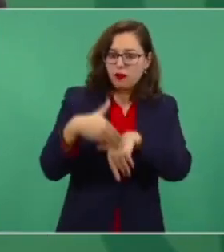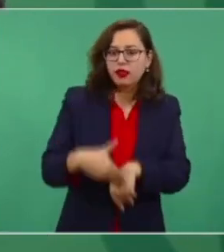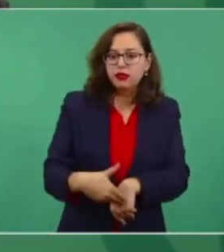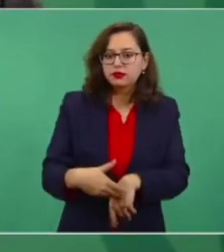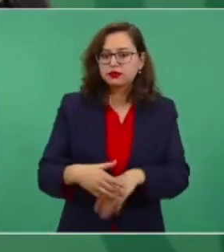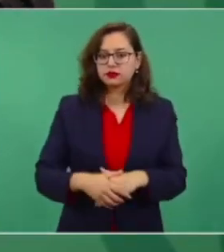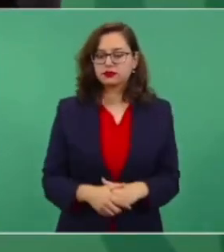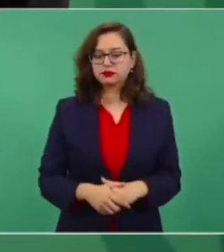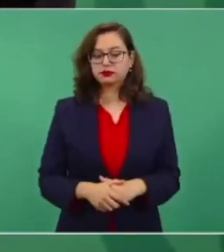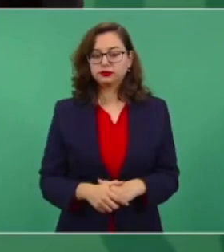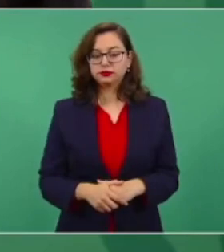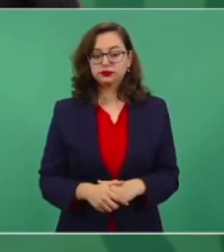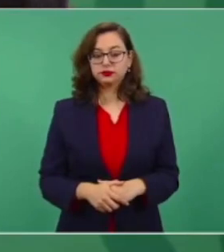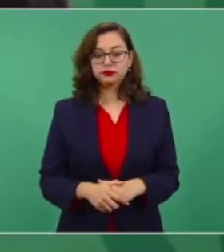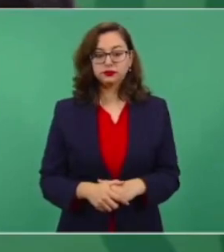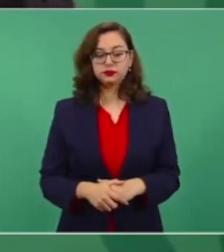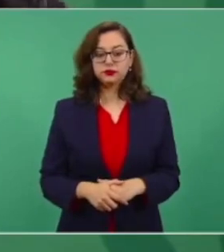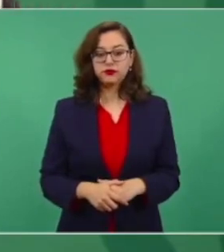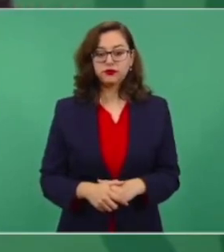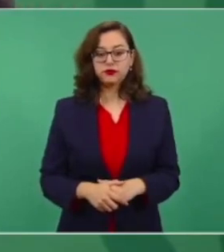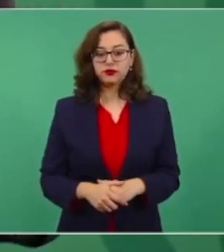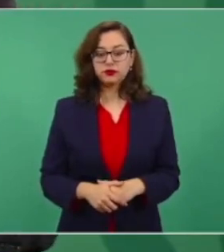A nosotros nos están ahora